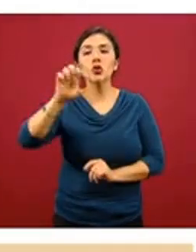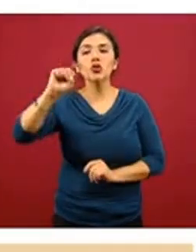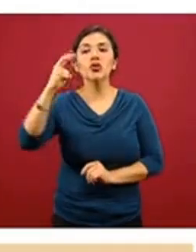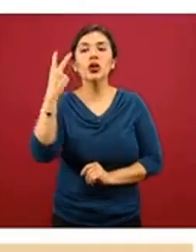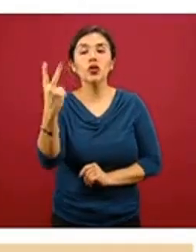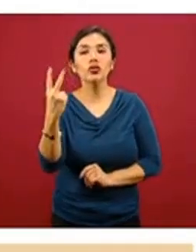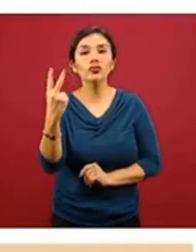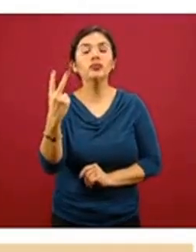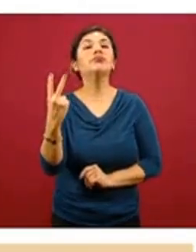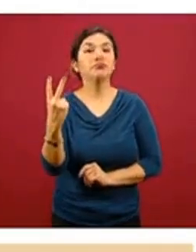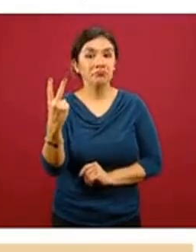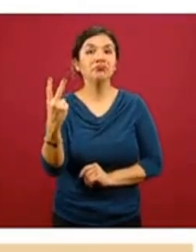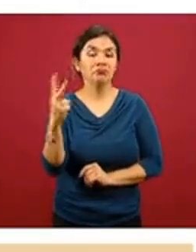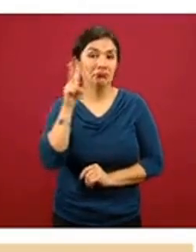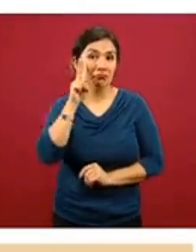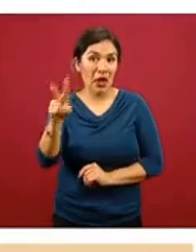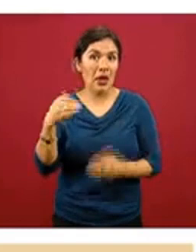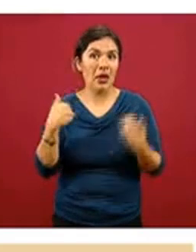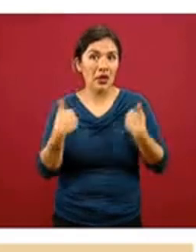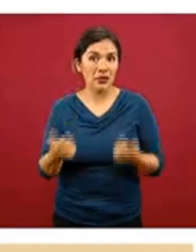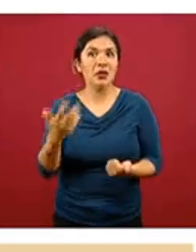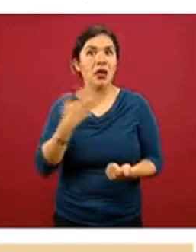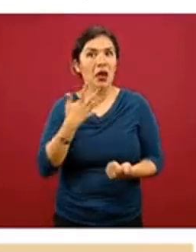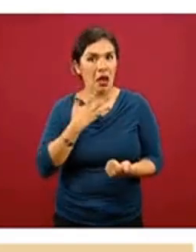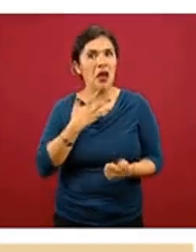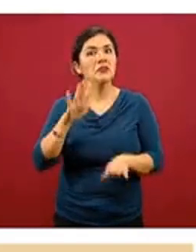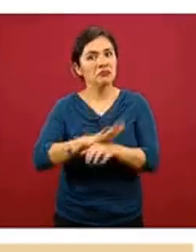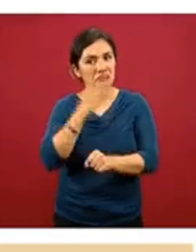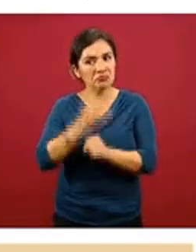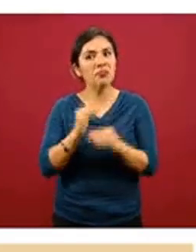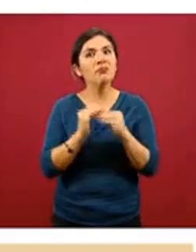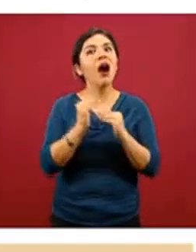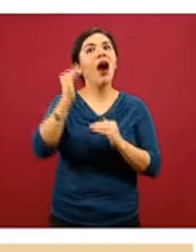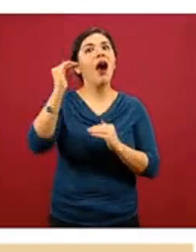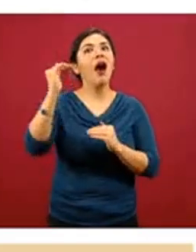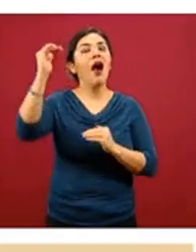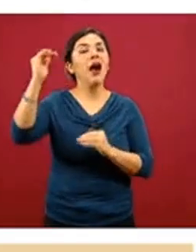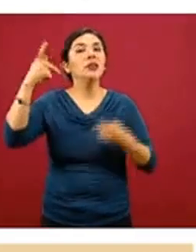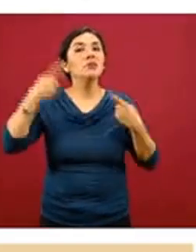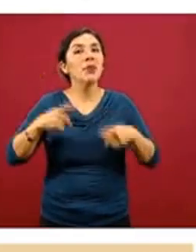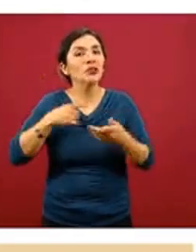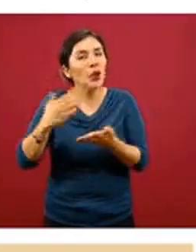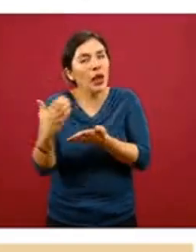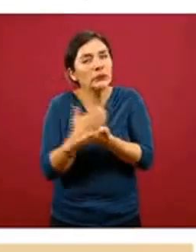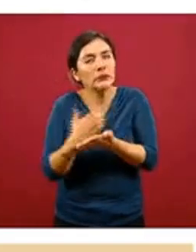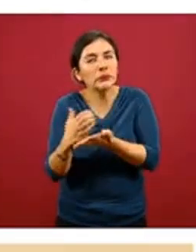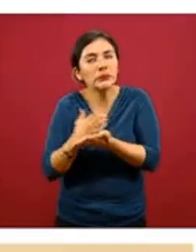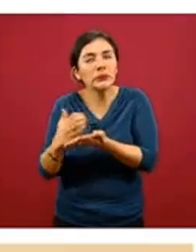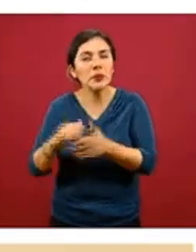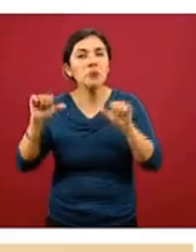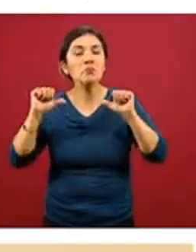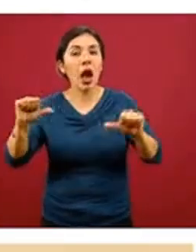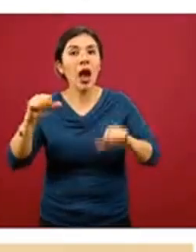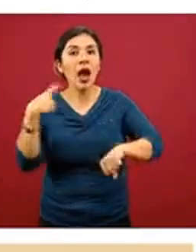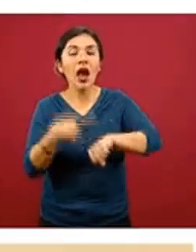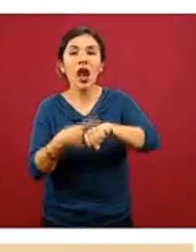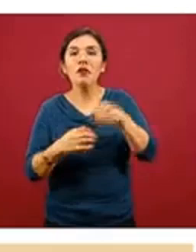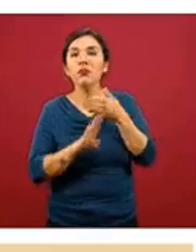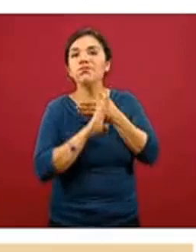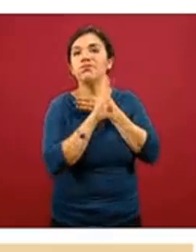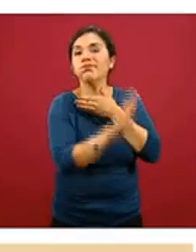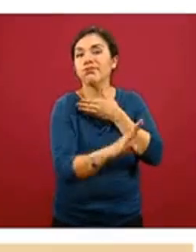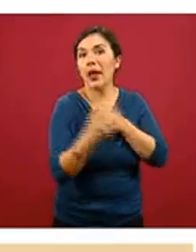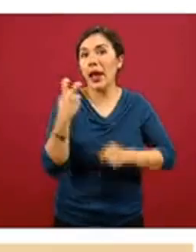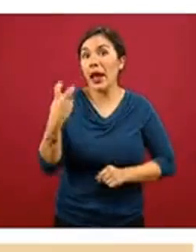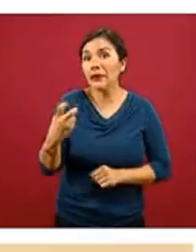116.862, y bueno, podemos lógicamente ver también una tendencia ascendente de estas personas que se han recuperado de la enfermedad. En